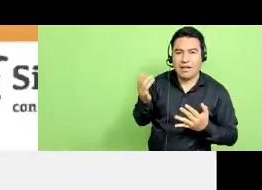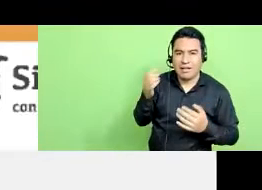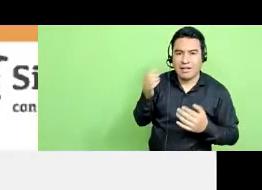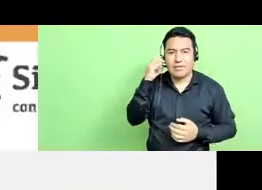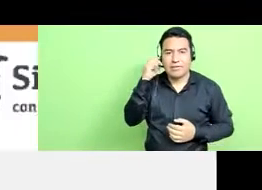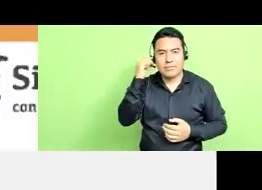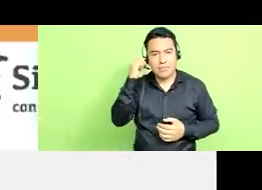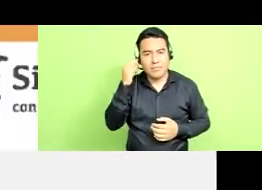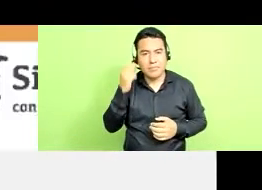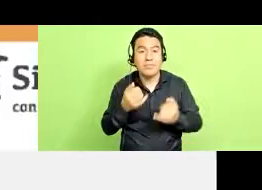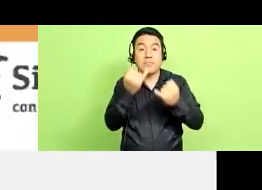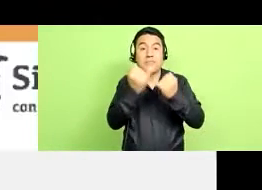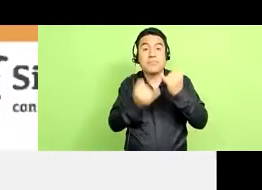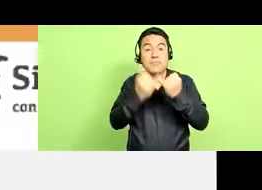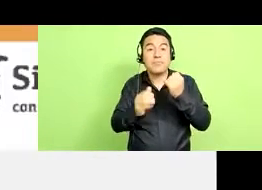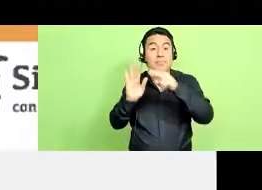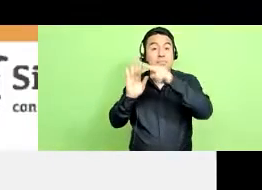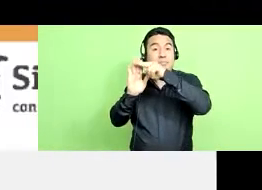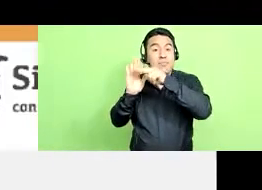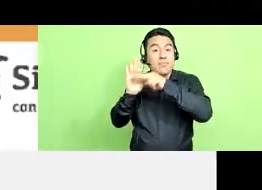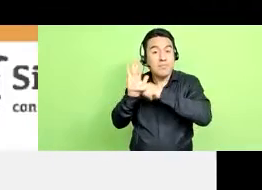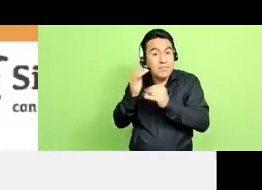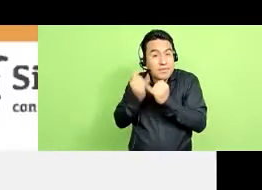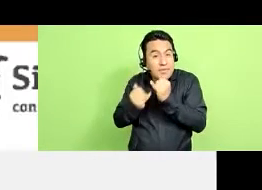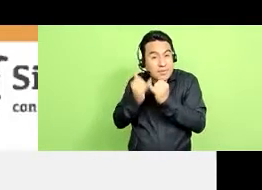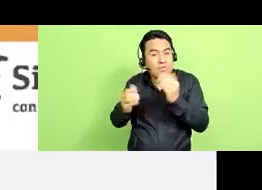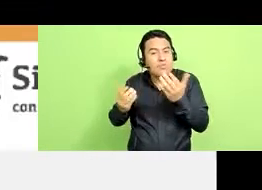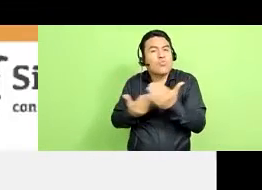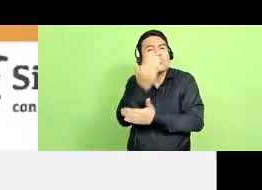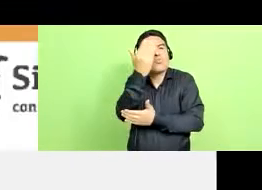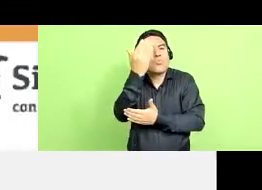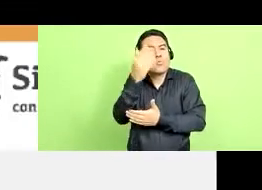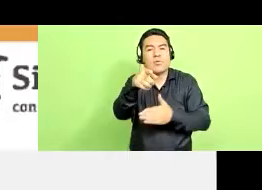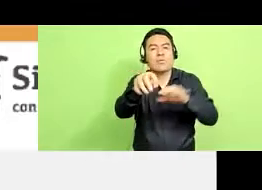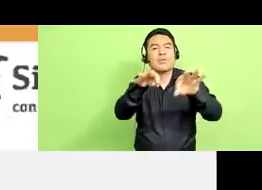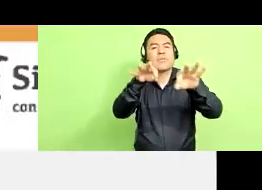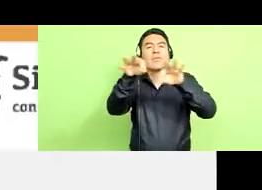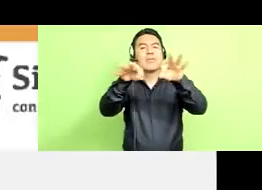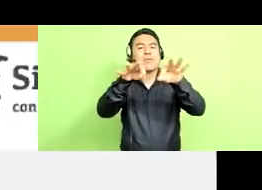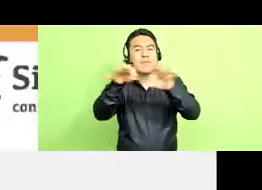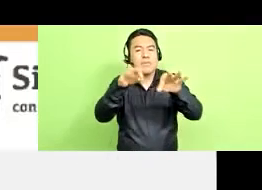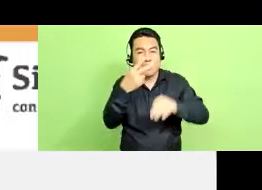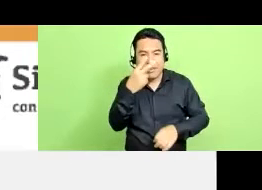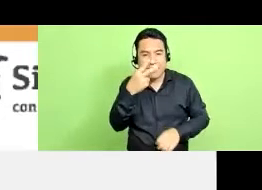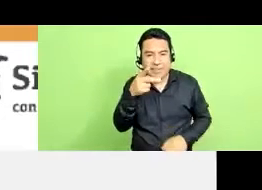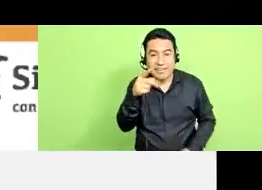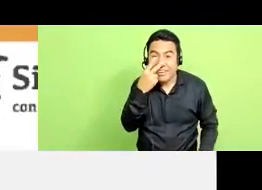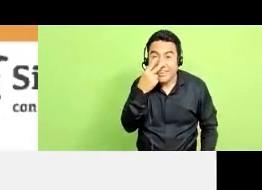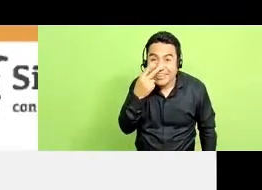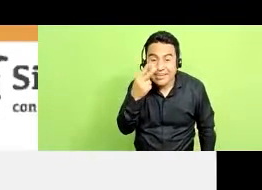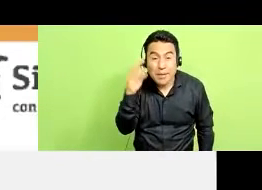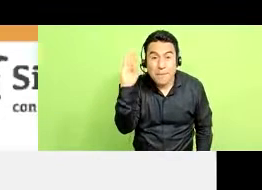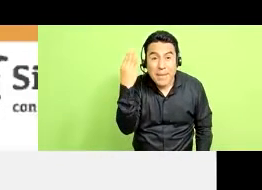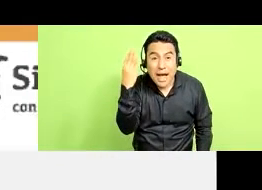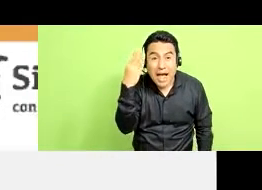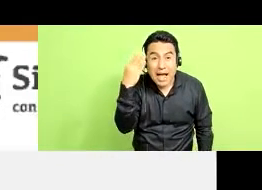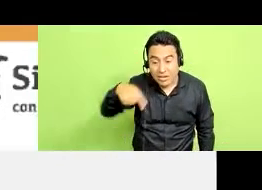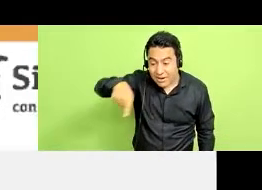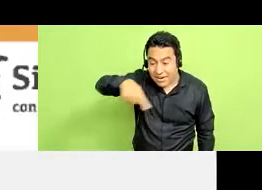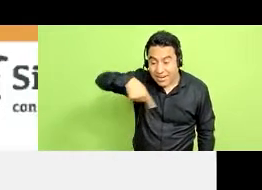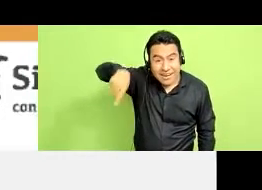y finalmente en este capítulo nuevo se está incorporando los dispositivos emergentes que son algunos dispositivos